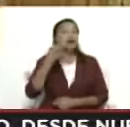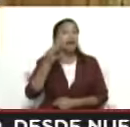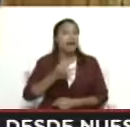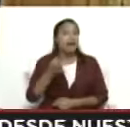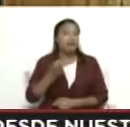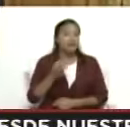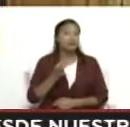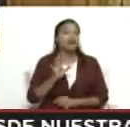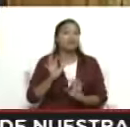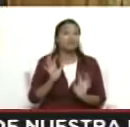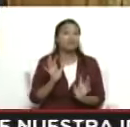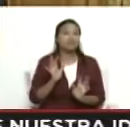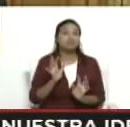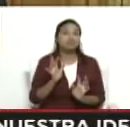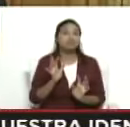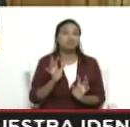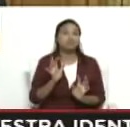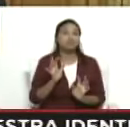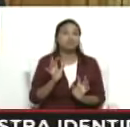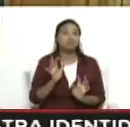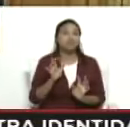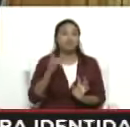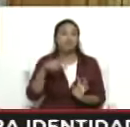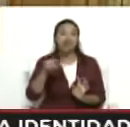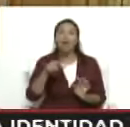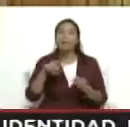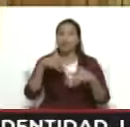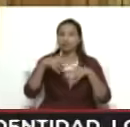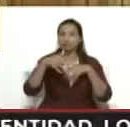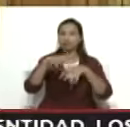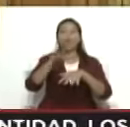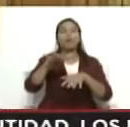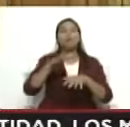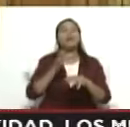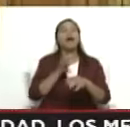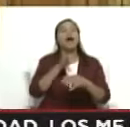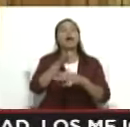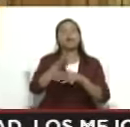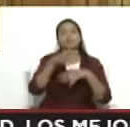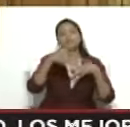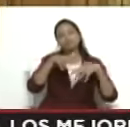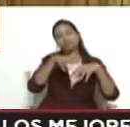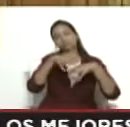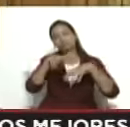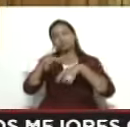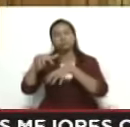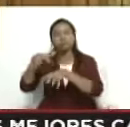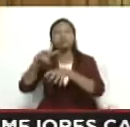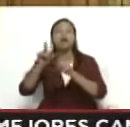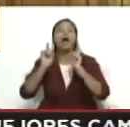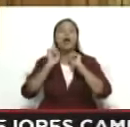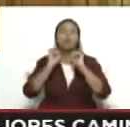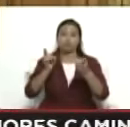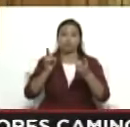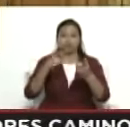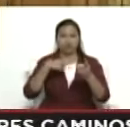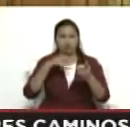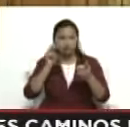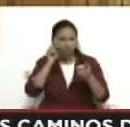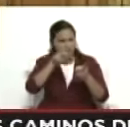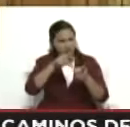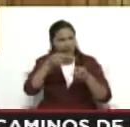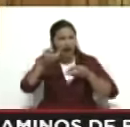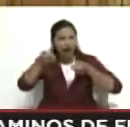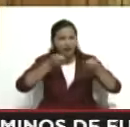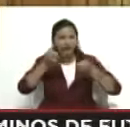enfilando la caravana para salir a la autopista. Y pusieron al frente un camión. Yo le pedí al piloto que bajara lo